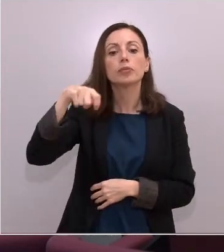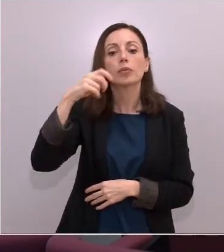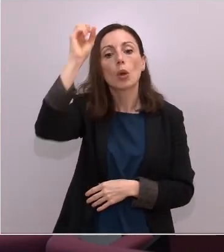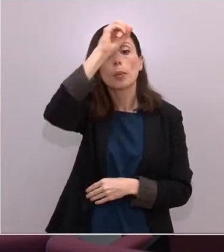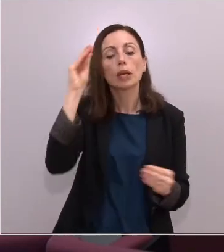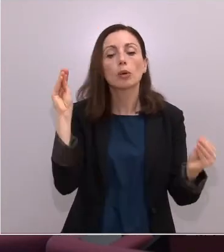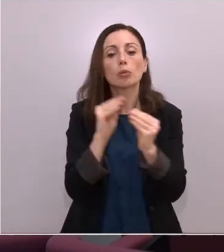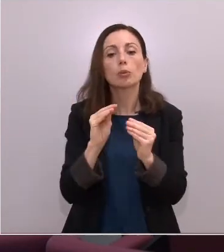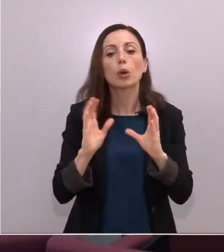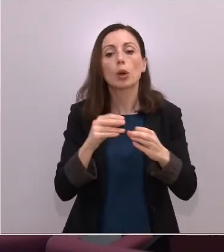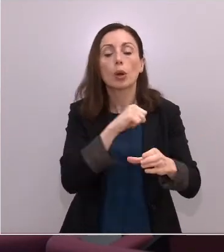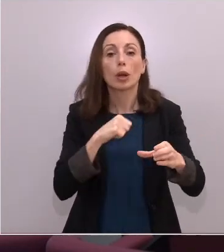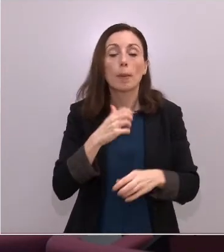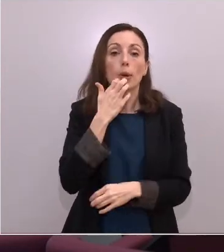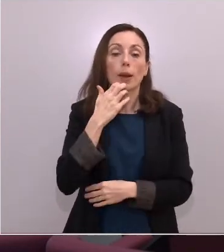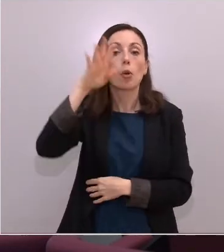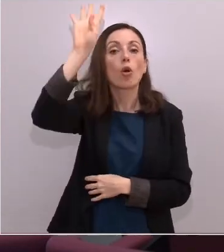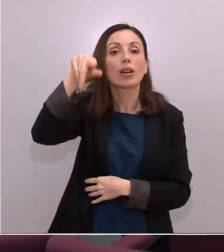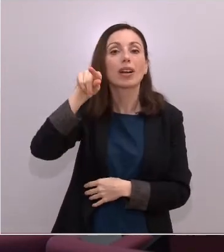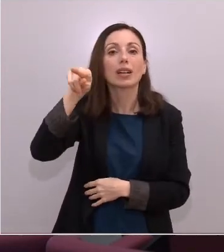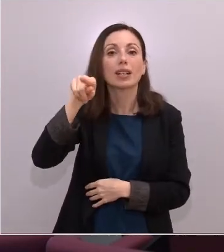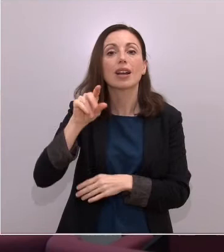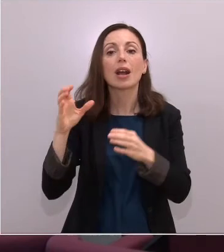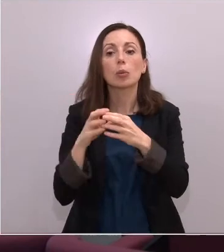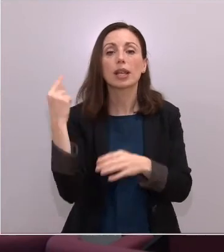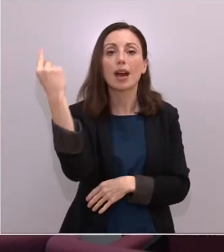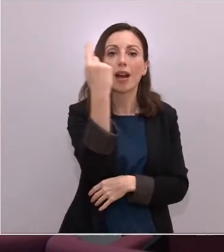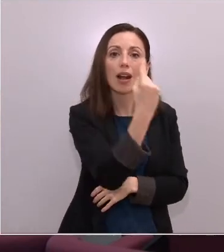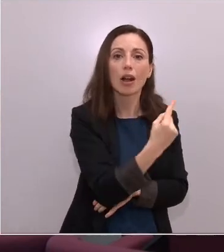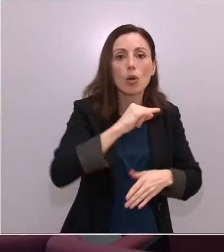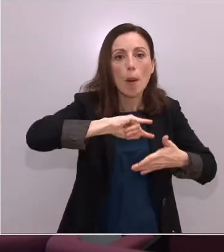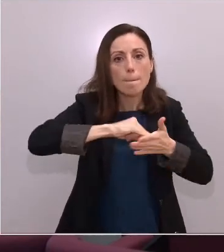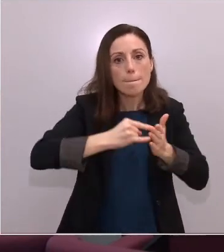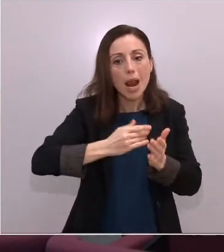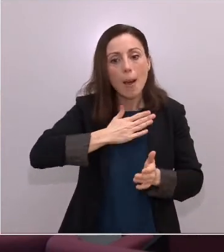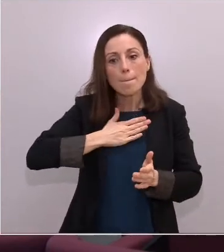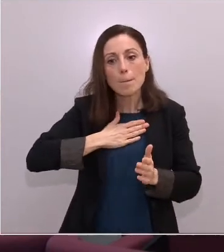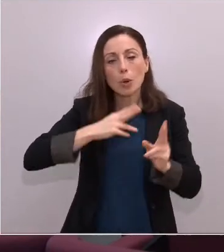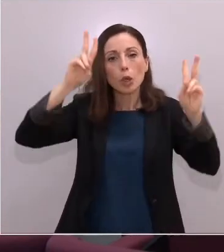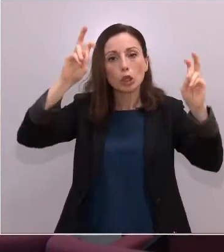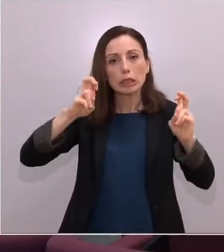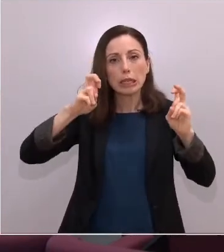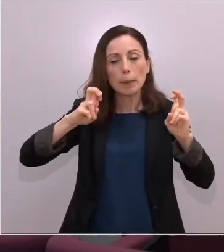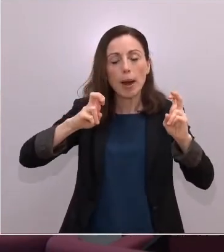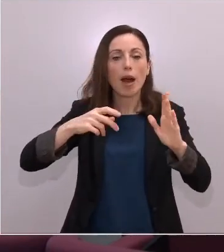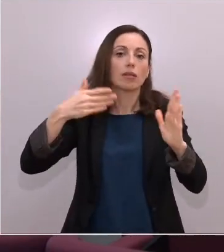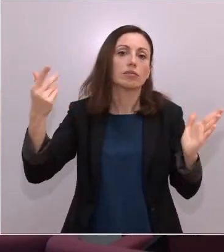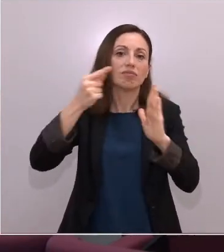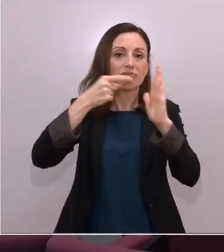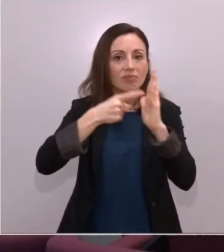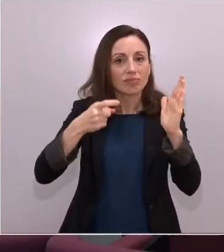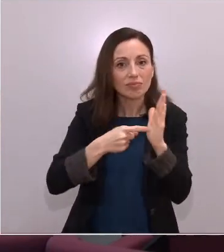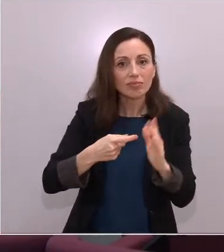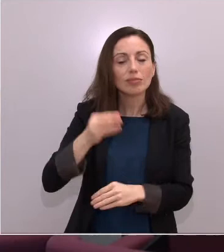acuerdo con otras autonomías como Cataluña con que cada comunidad establezca un plan propio de desescalada. En ese caso también pregunta si